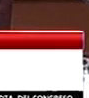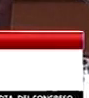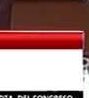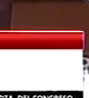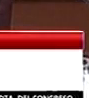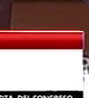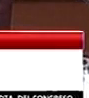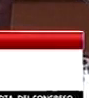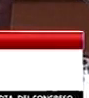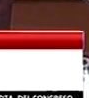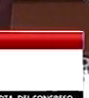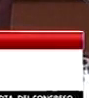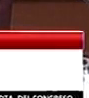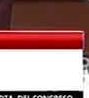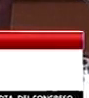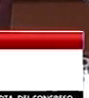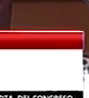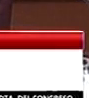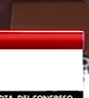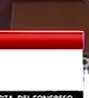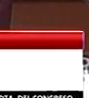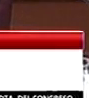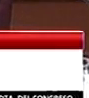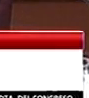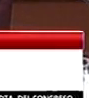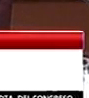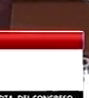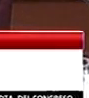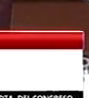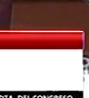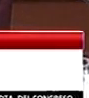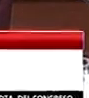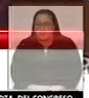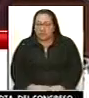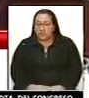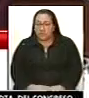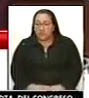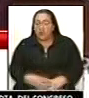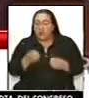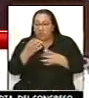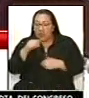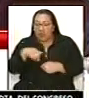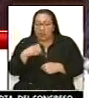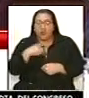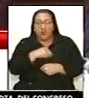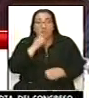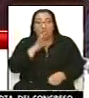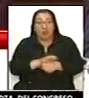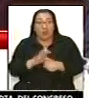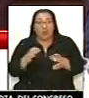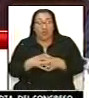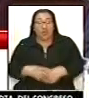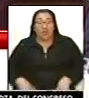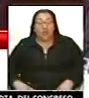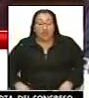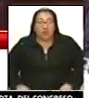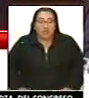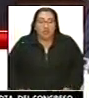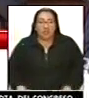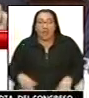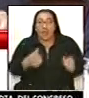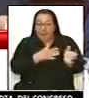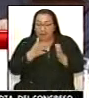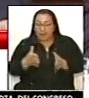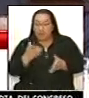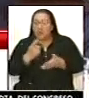Objetivos y compromisos. O sea, acá nos estamos comprometiendo, canciller. Y esa es la parte en la